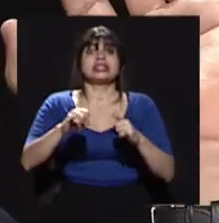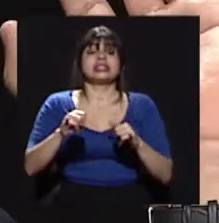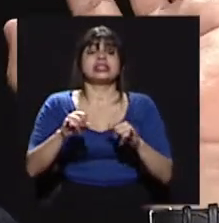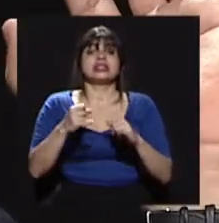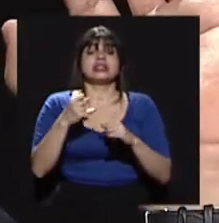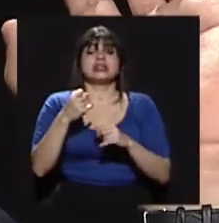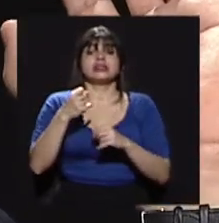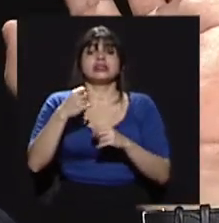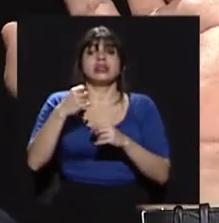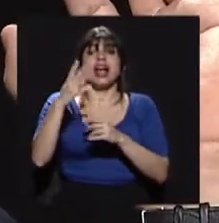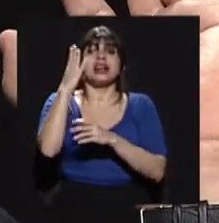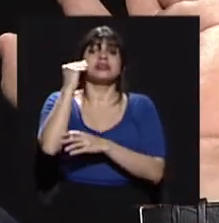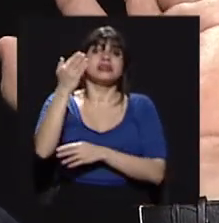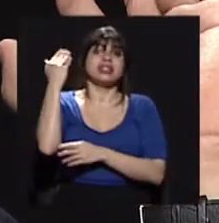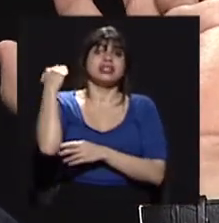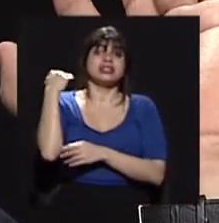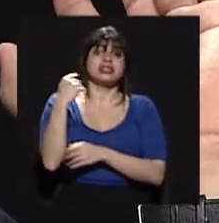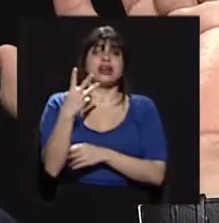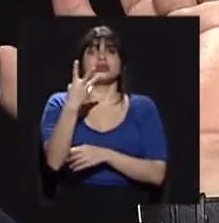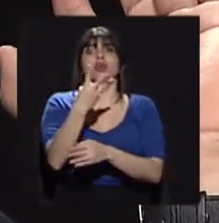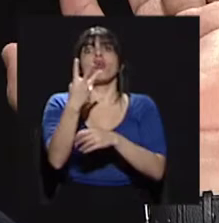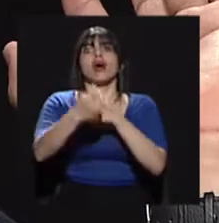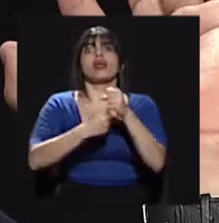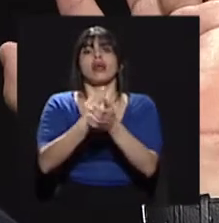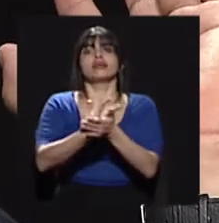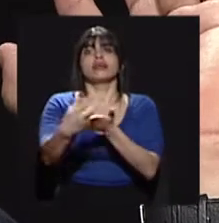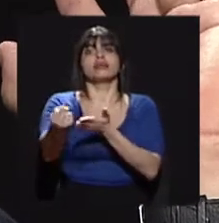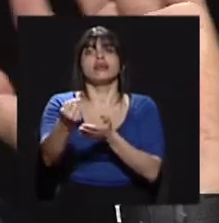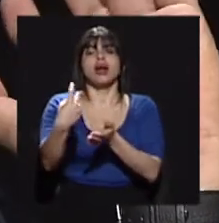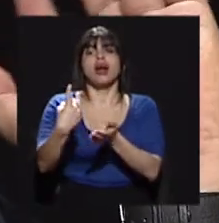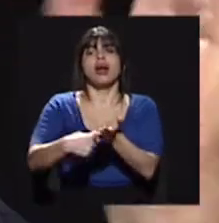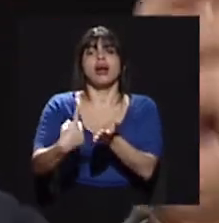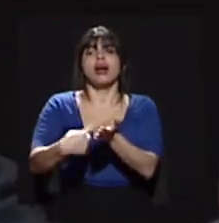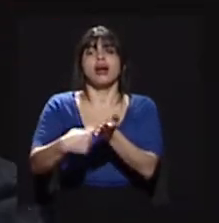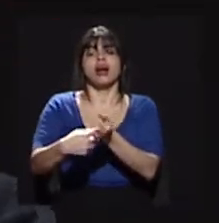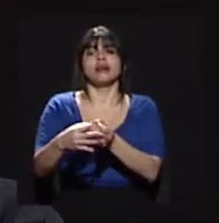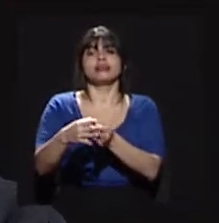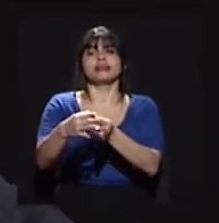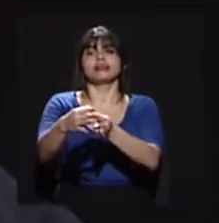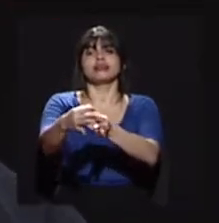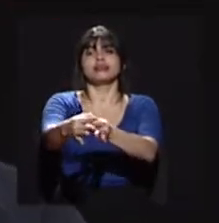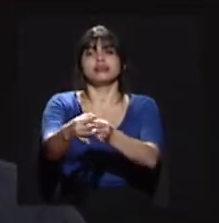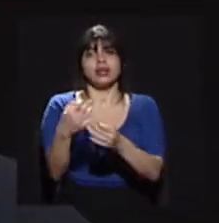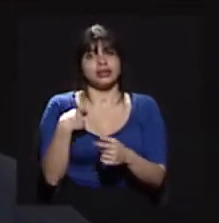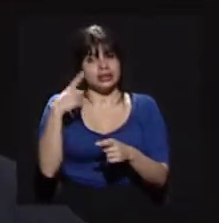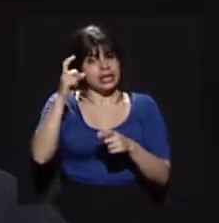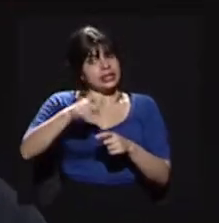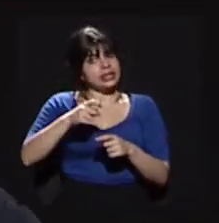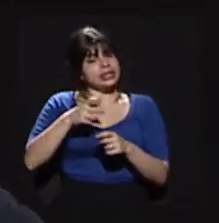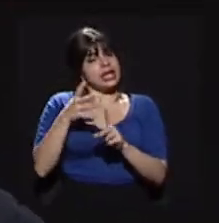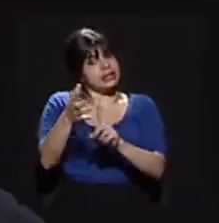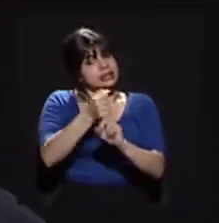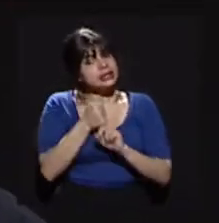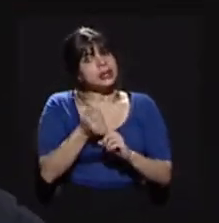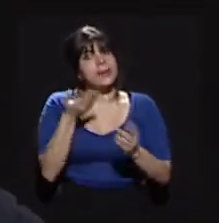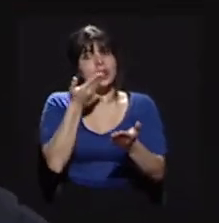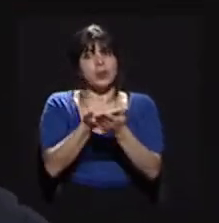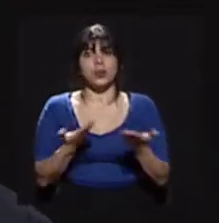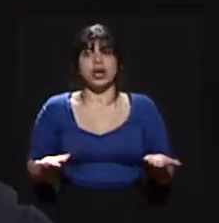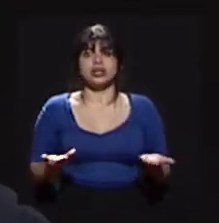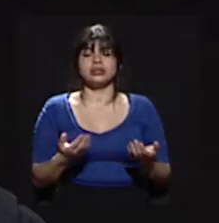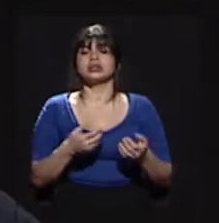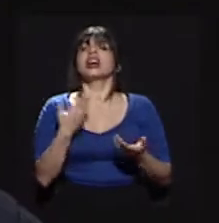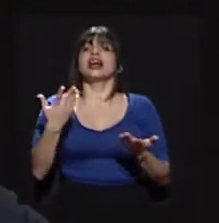si nos vamos a la experiencia se le van los contras se nos pueden ir los cuatro años en el debate por eso es que colocarte otro que consigas a la propuesta y la propuesta es